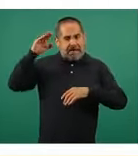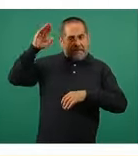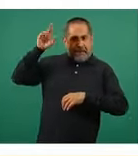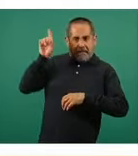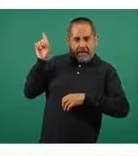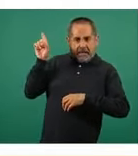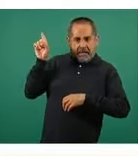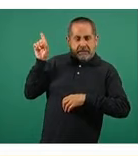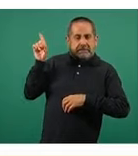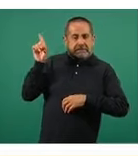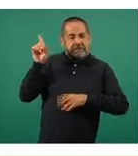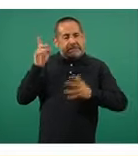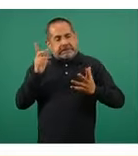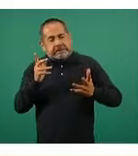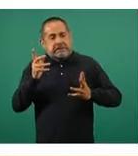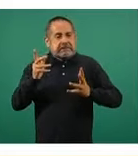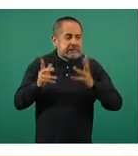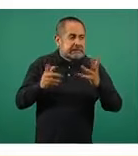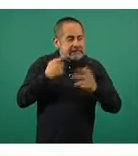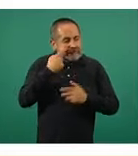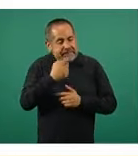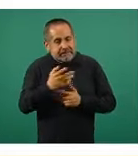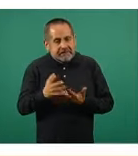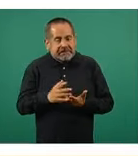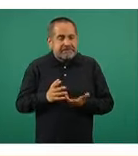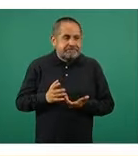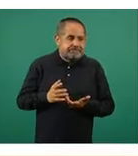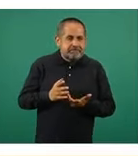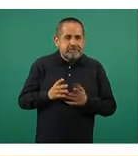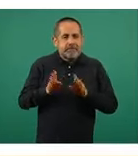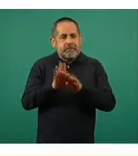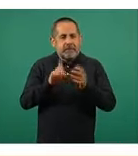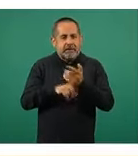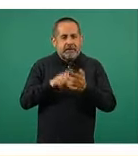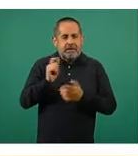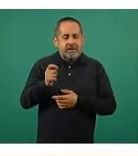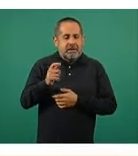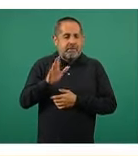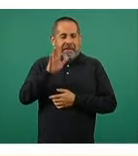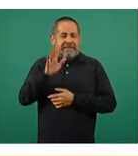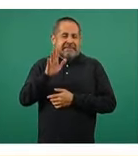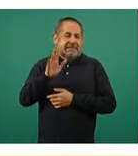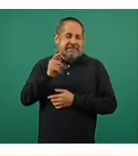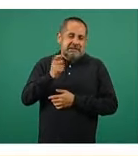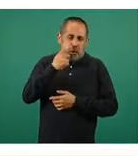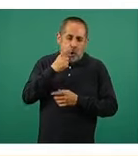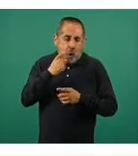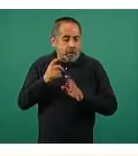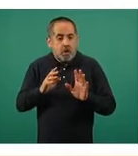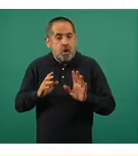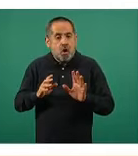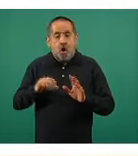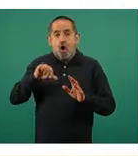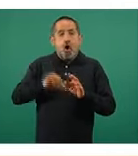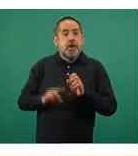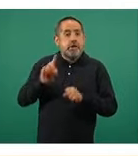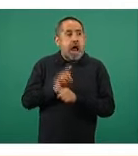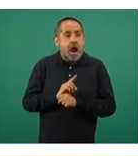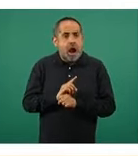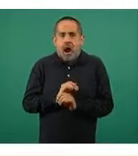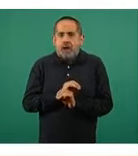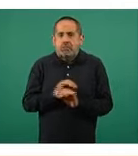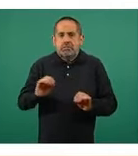mencionaba que para nosotros podría ser como el recuadro, si fuera un semáforo, como un semáforo rojo, y afortunadamente al día de hoy ya